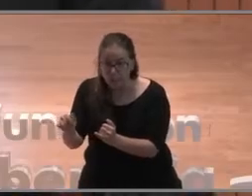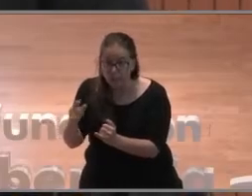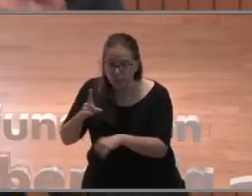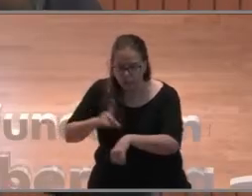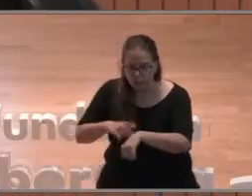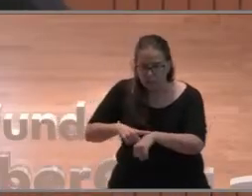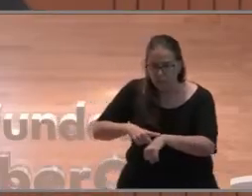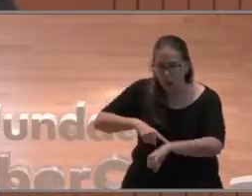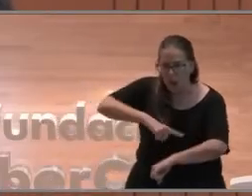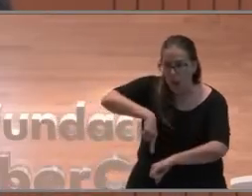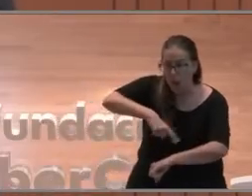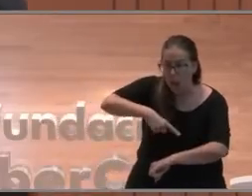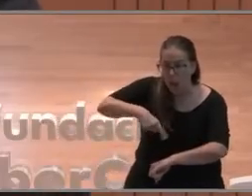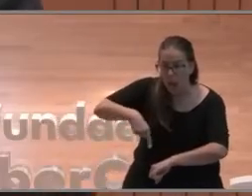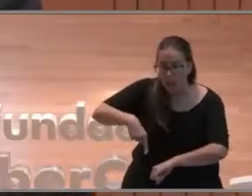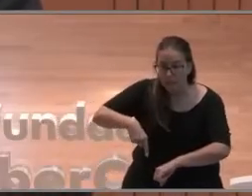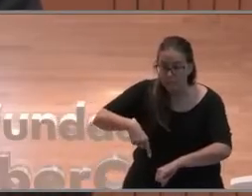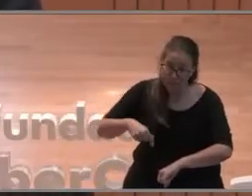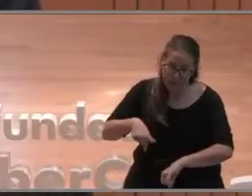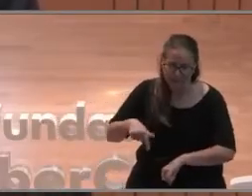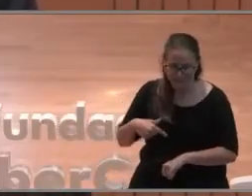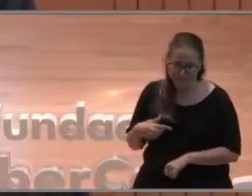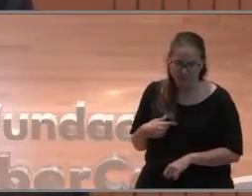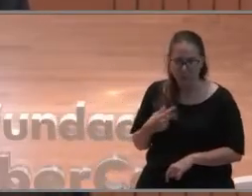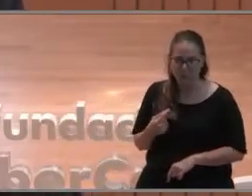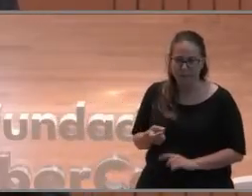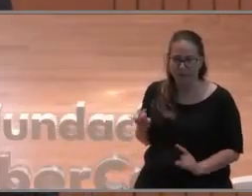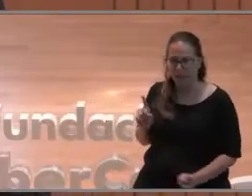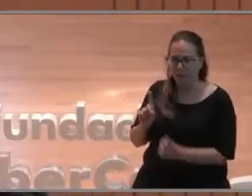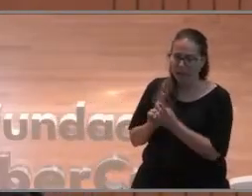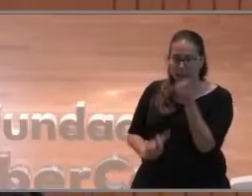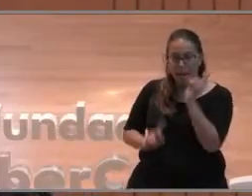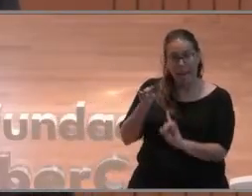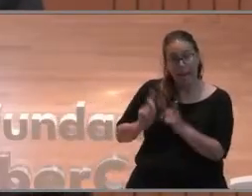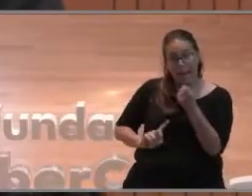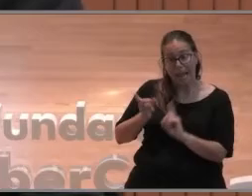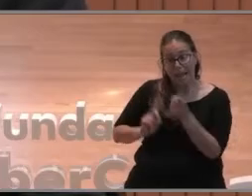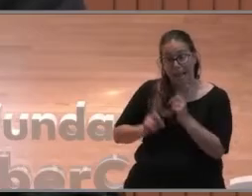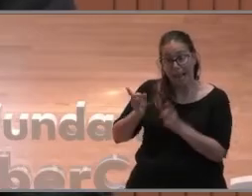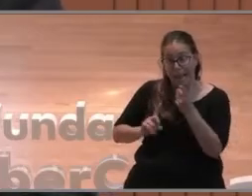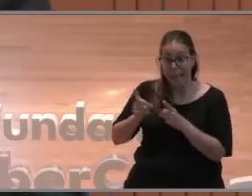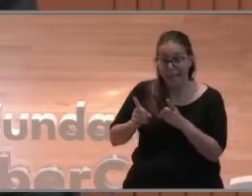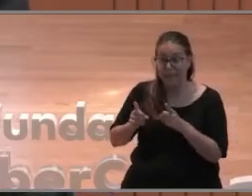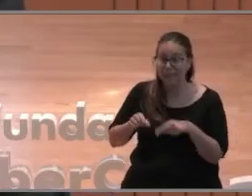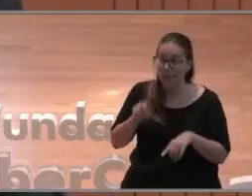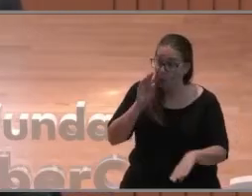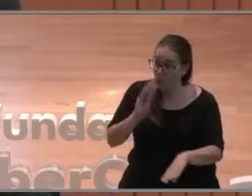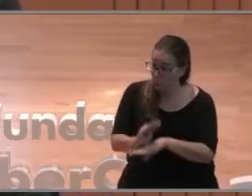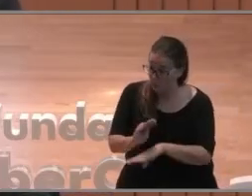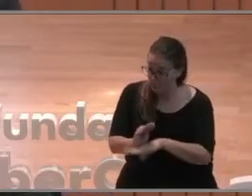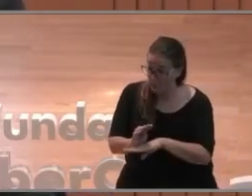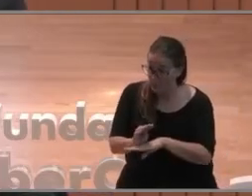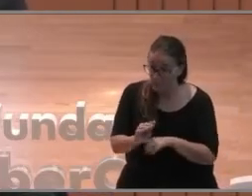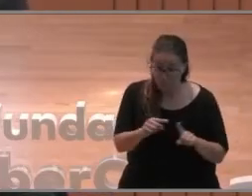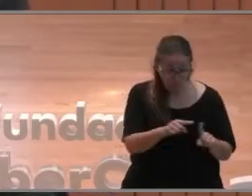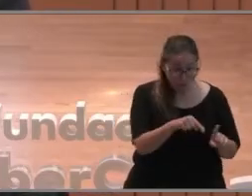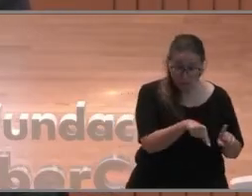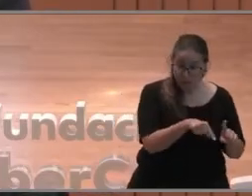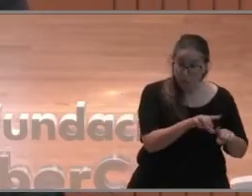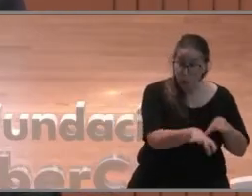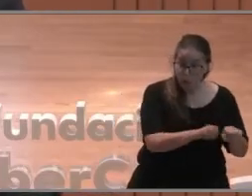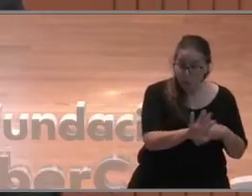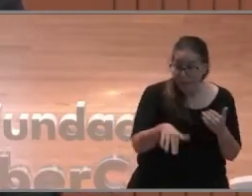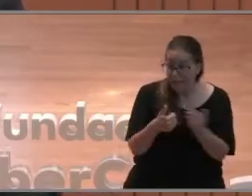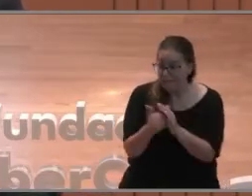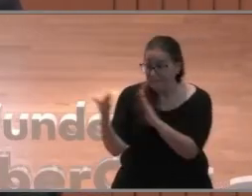aquí en Aragón somos muy de alparcear, ¿no? de pararnos a hablar. Entonces, ojo que ahí la cadena del frío también se puede romper,